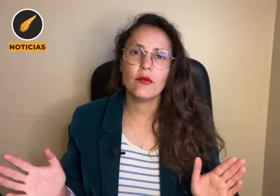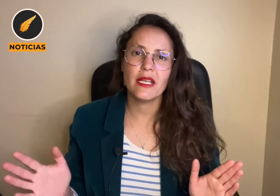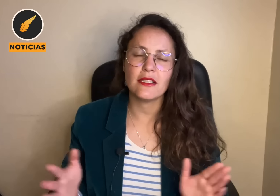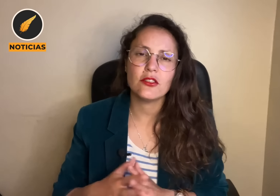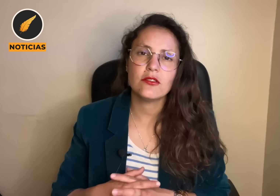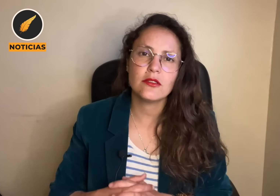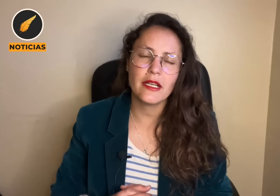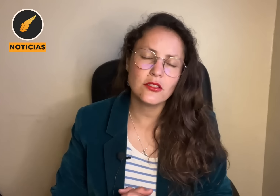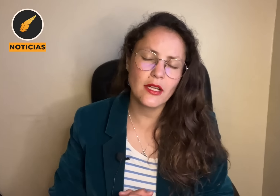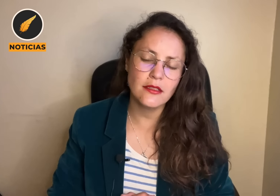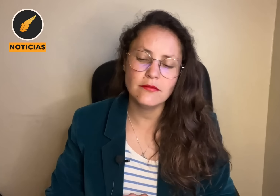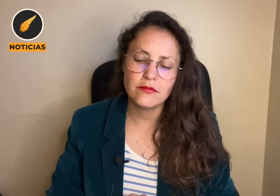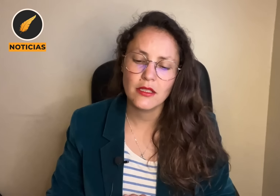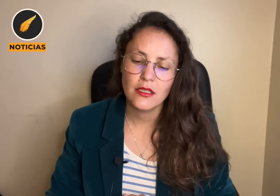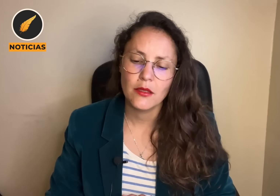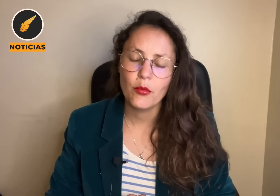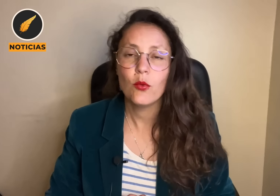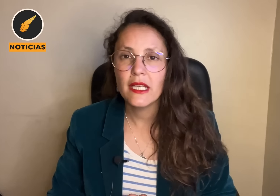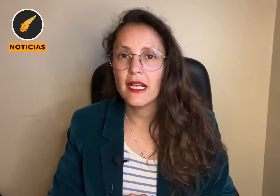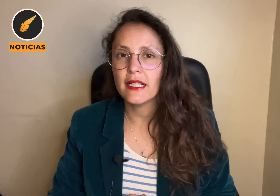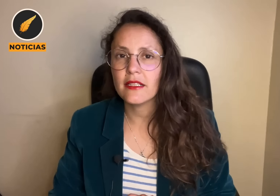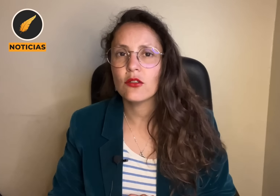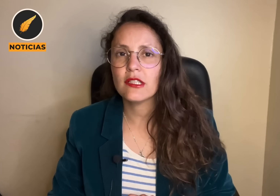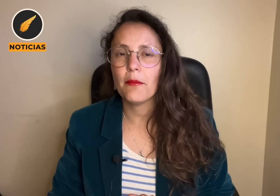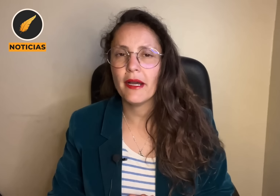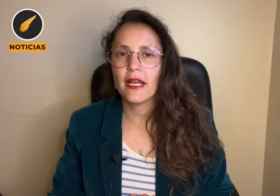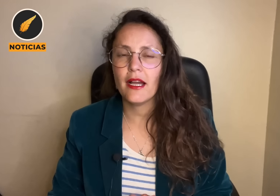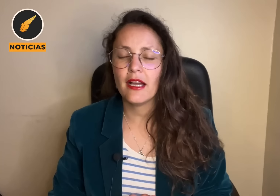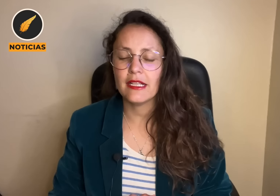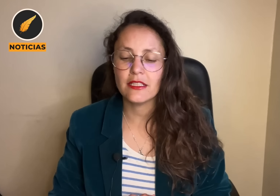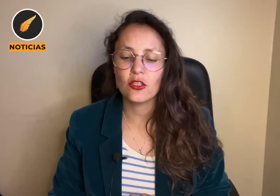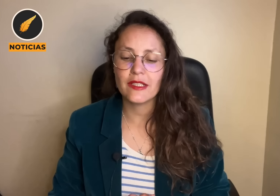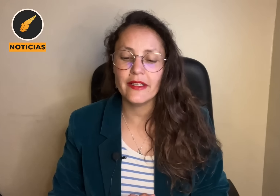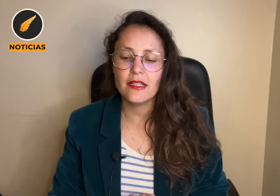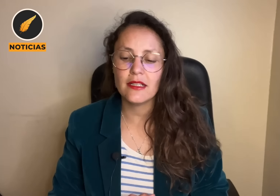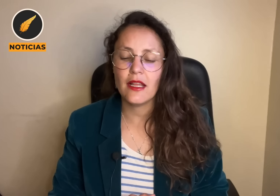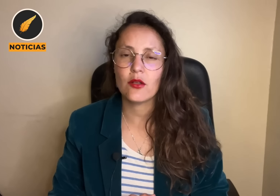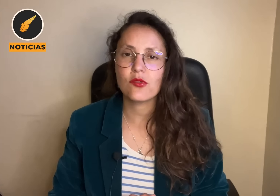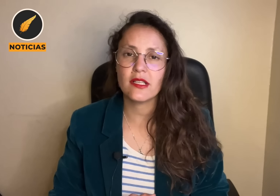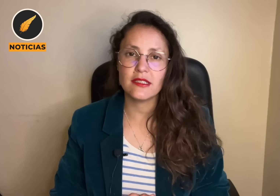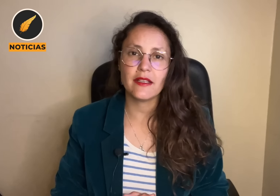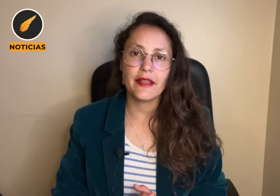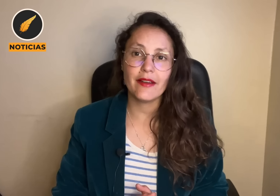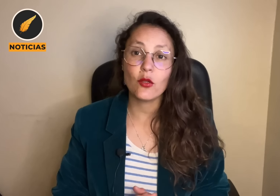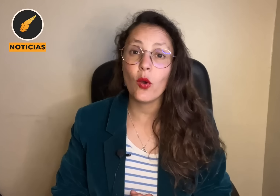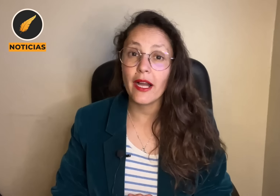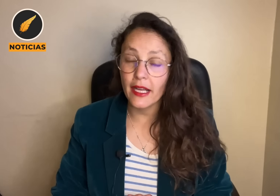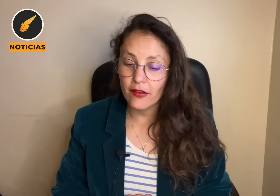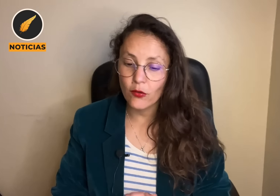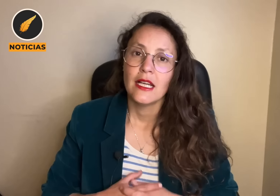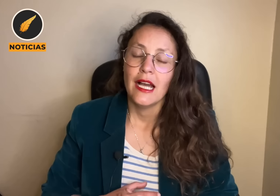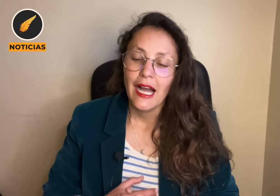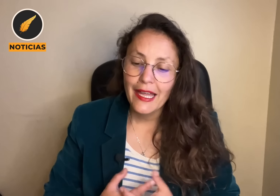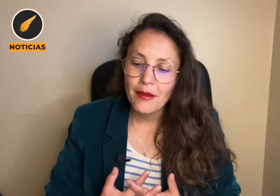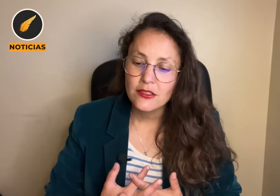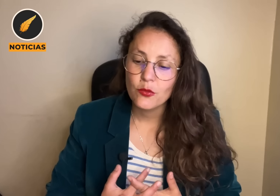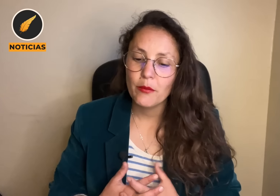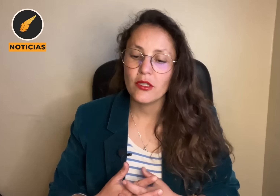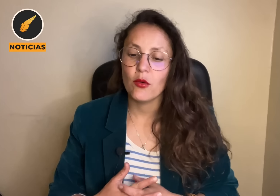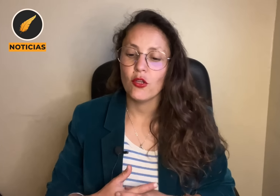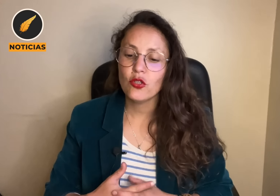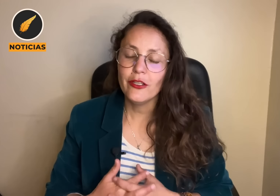medios de comunicación tradicional publican estas notas para hacernos saber la denuncia que se estaba llevando a cabo.